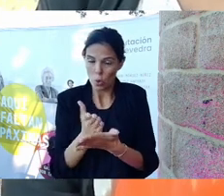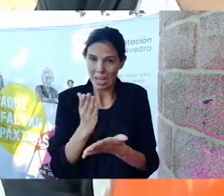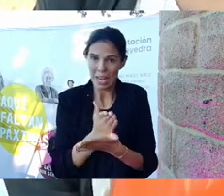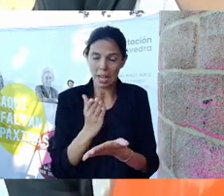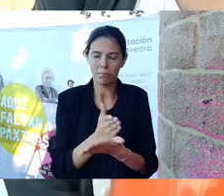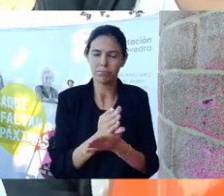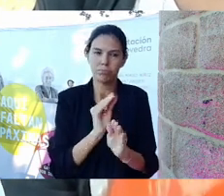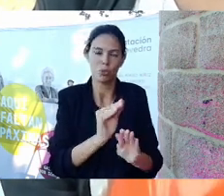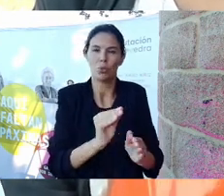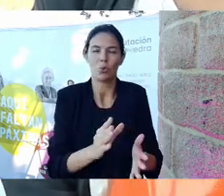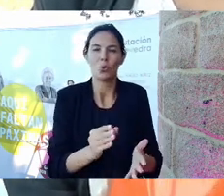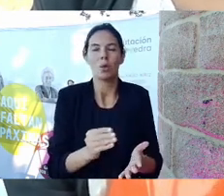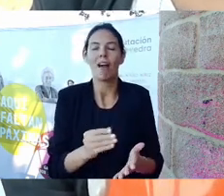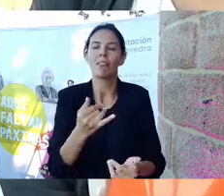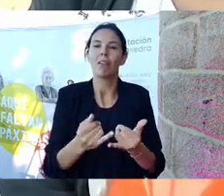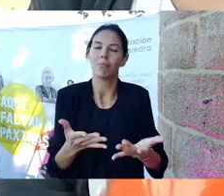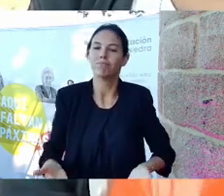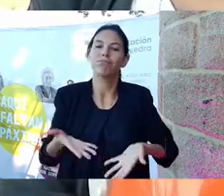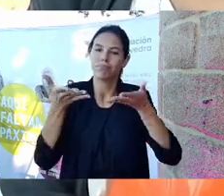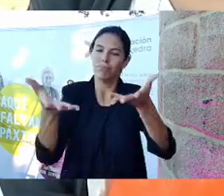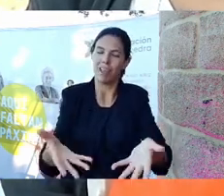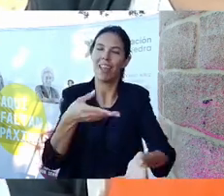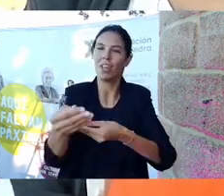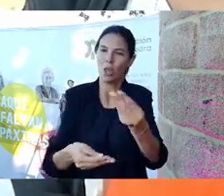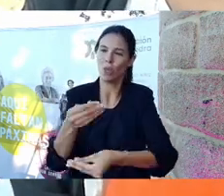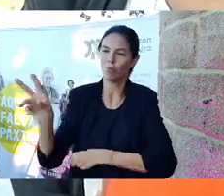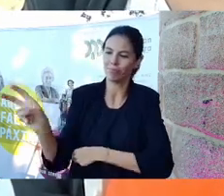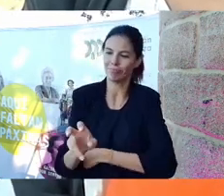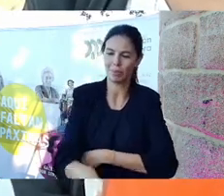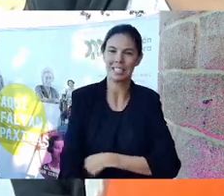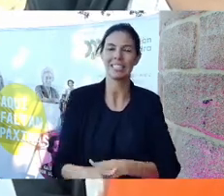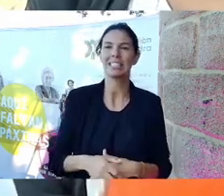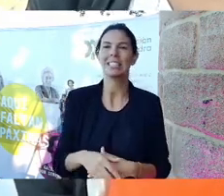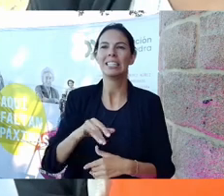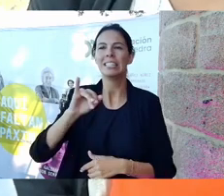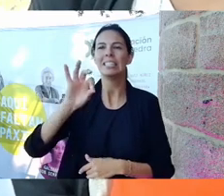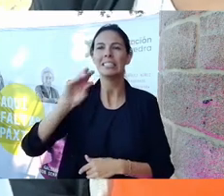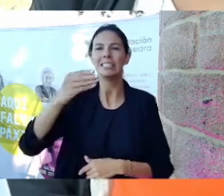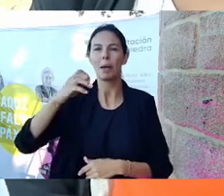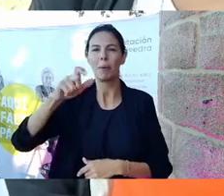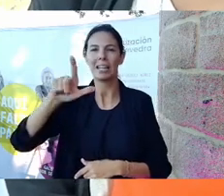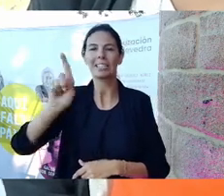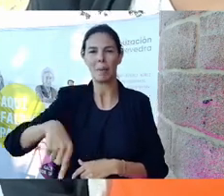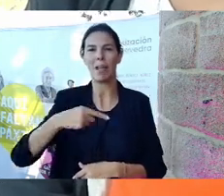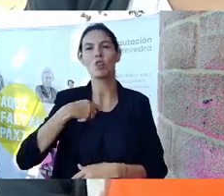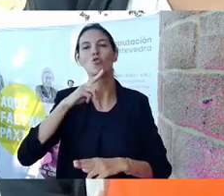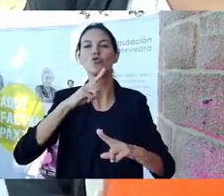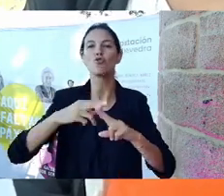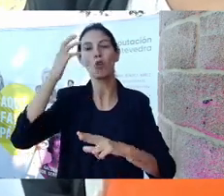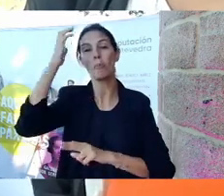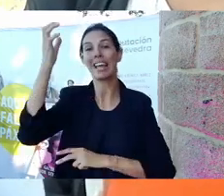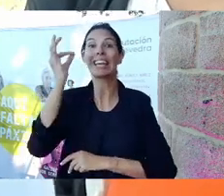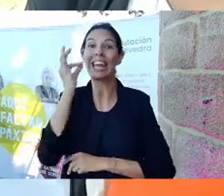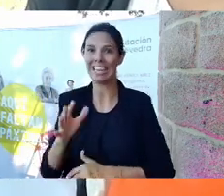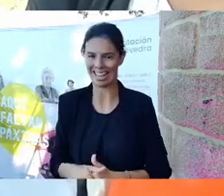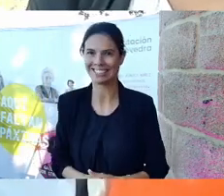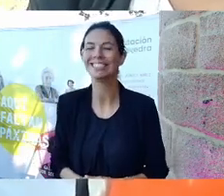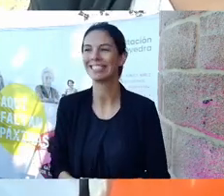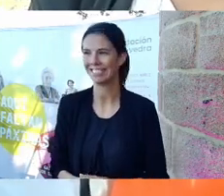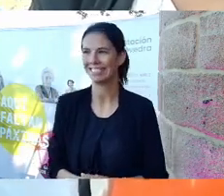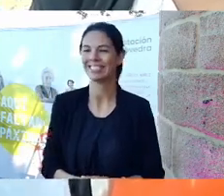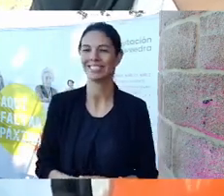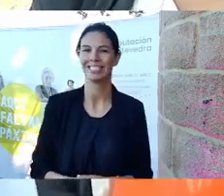que Isabel, y fue su gran generosidad la que hizo posible que estuviera aquí. Isabel también es nombre de reina.